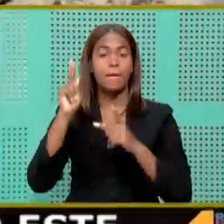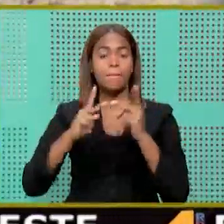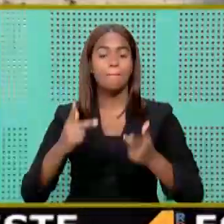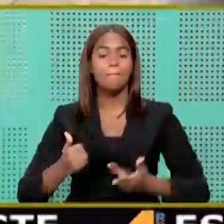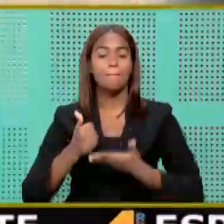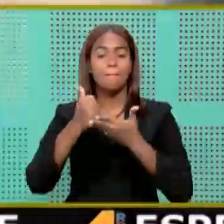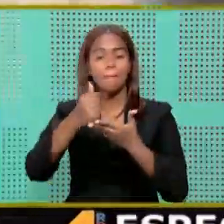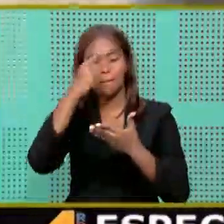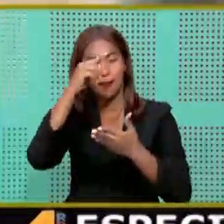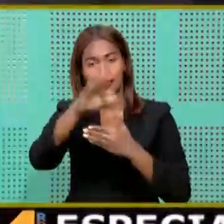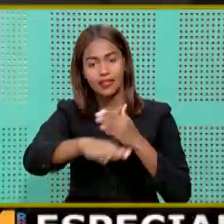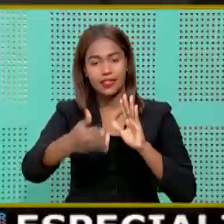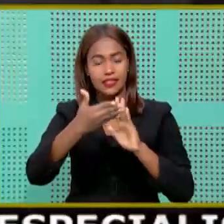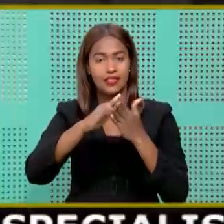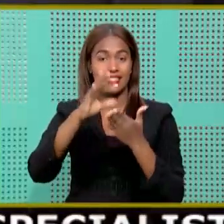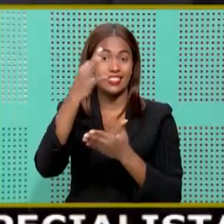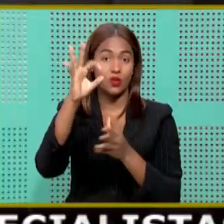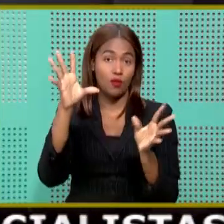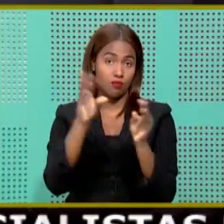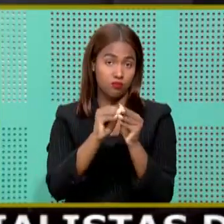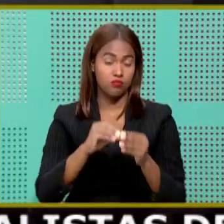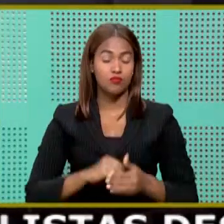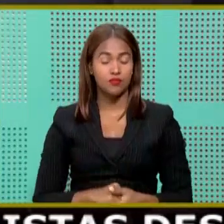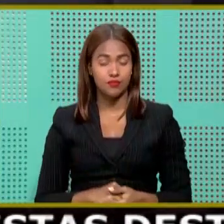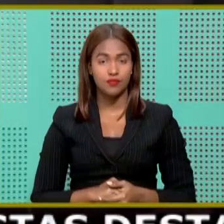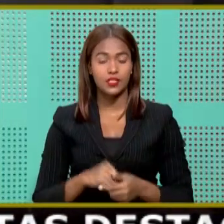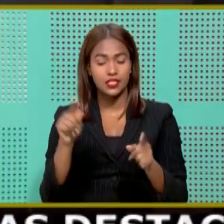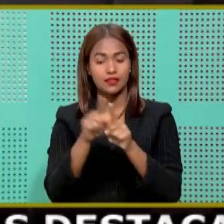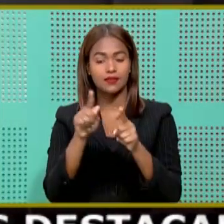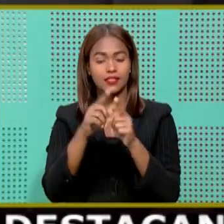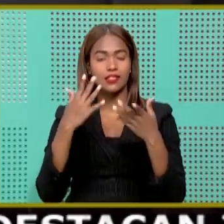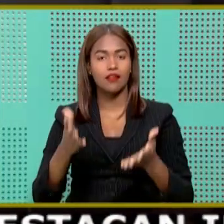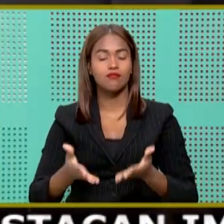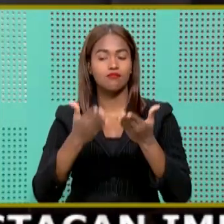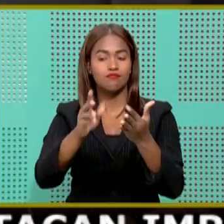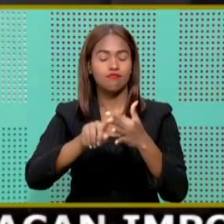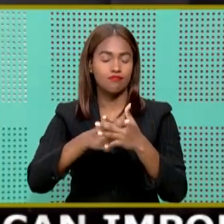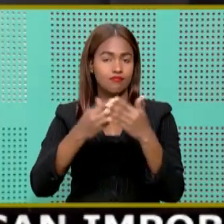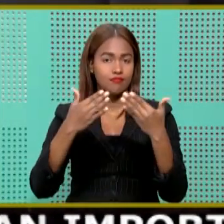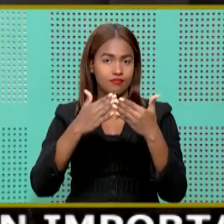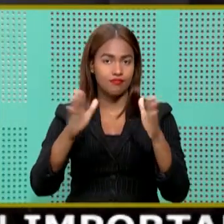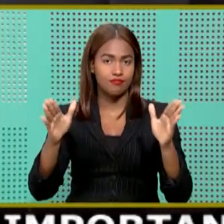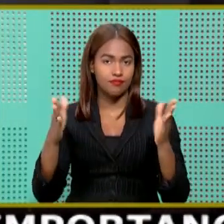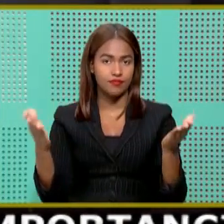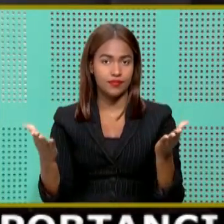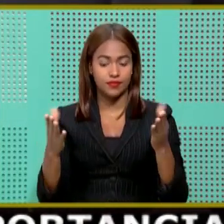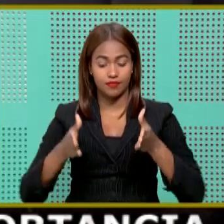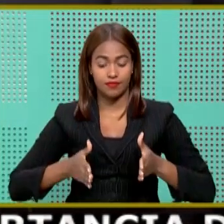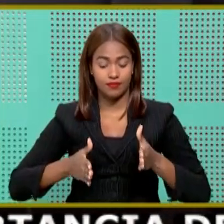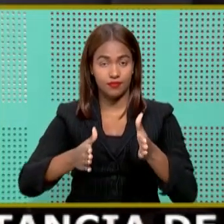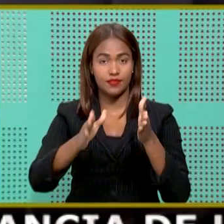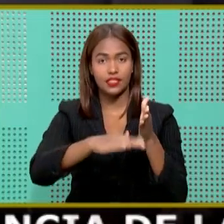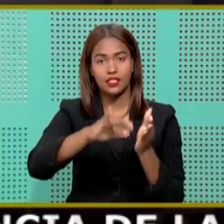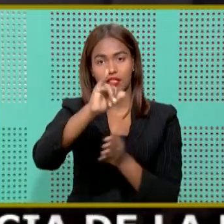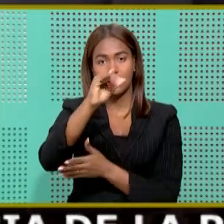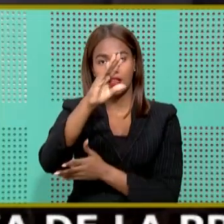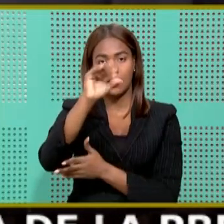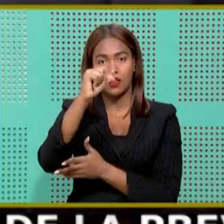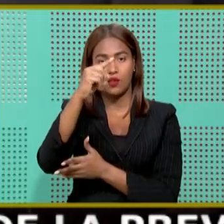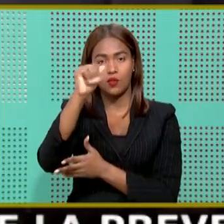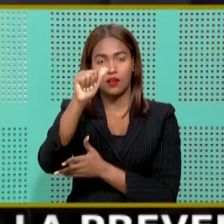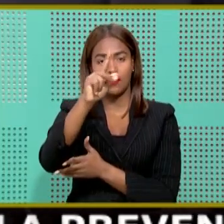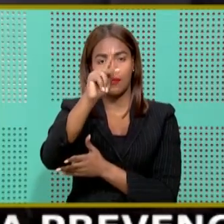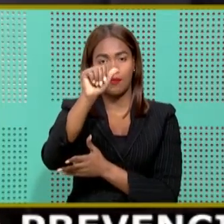de 19 comunidades. Desde este escenario también dejamos inaugurados la carretera